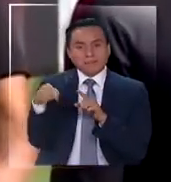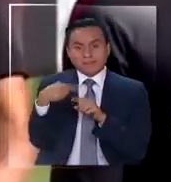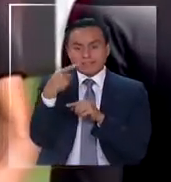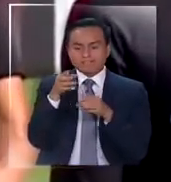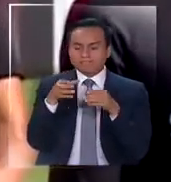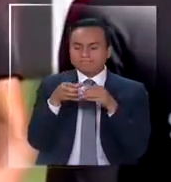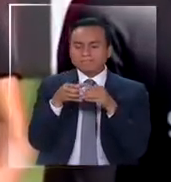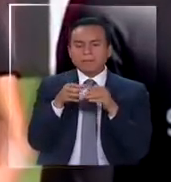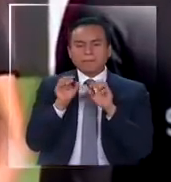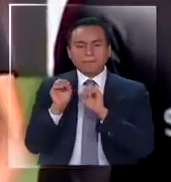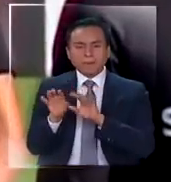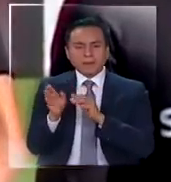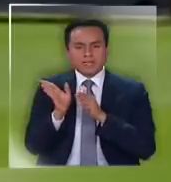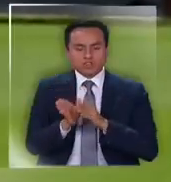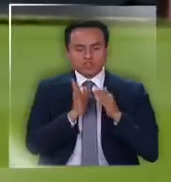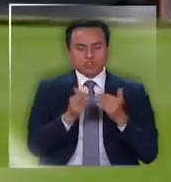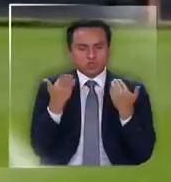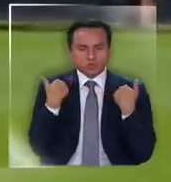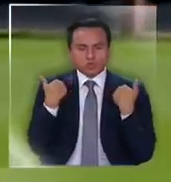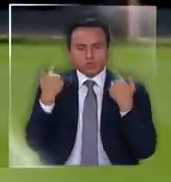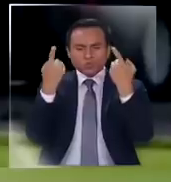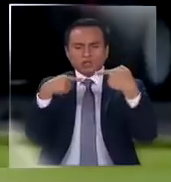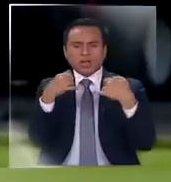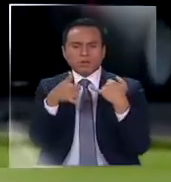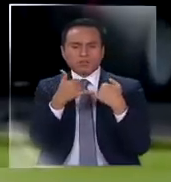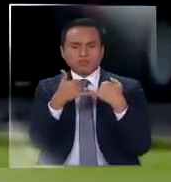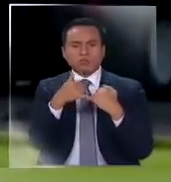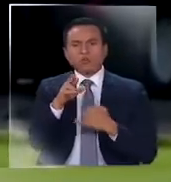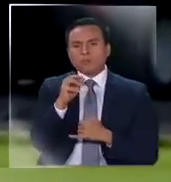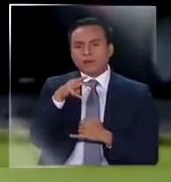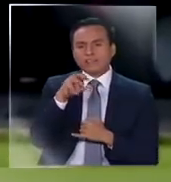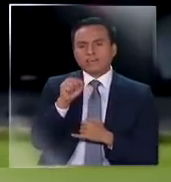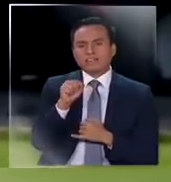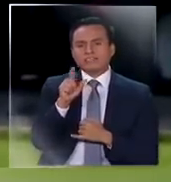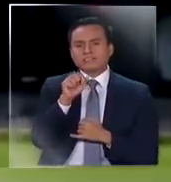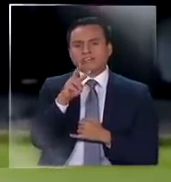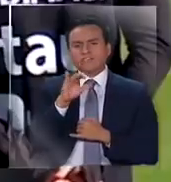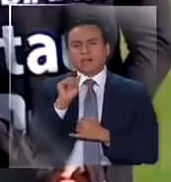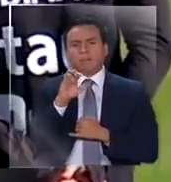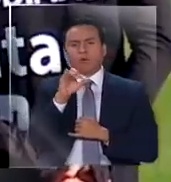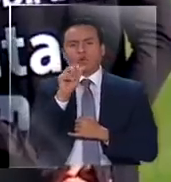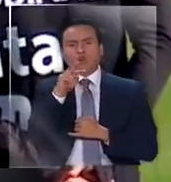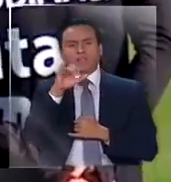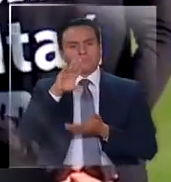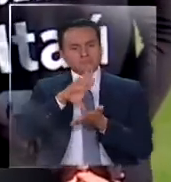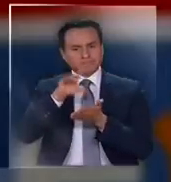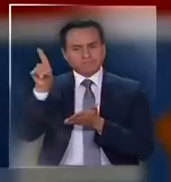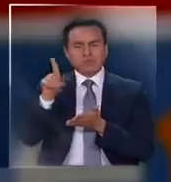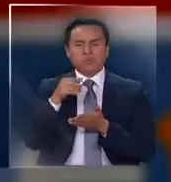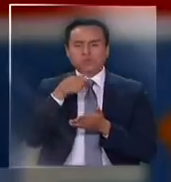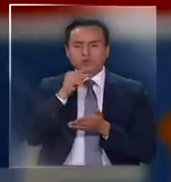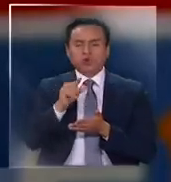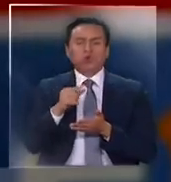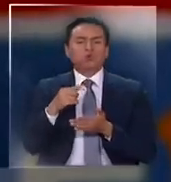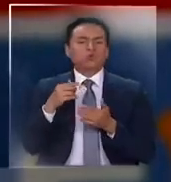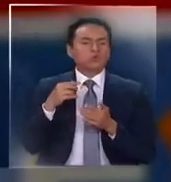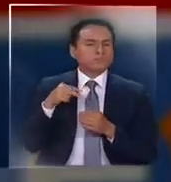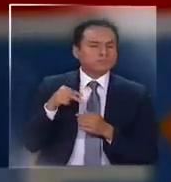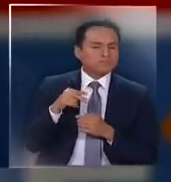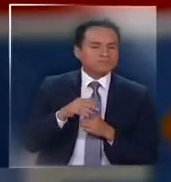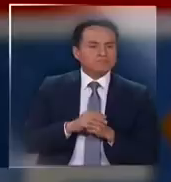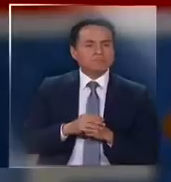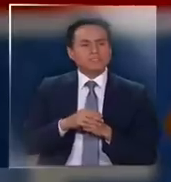fase de la preparación para los duelos amistosos ante Rumania, Serbia y Polonia, que se jugarán en junio. El desafío